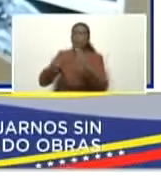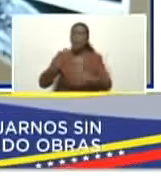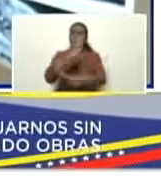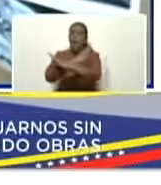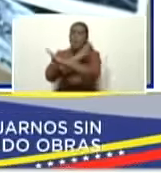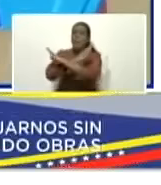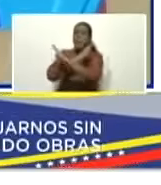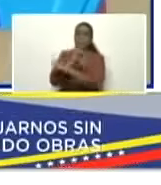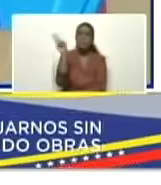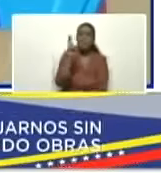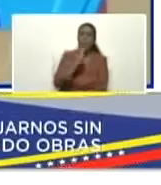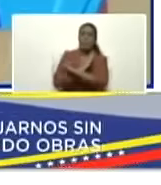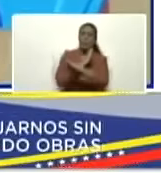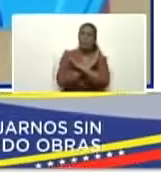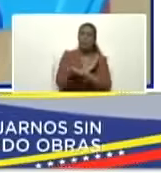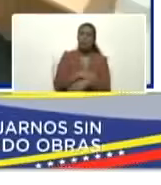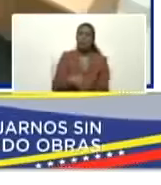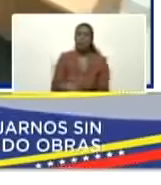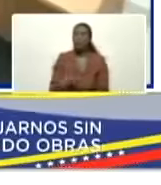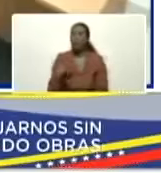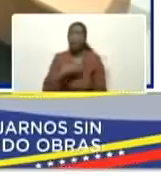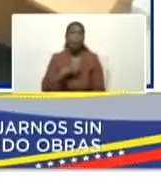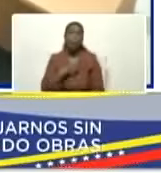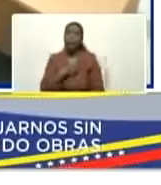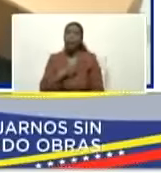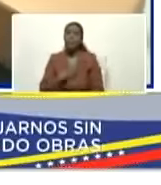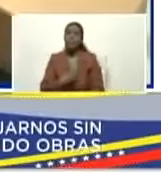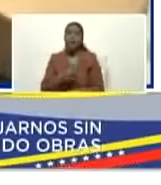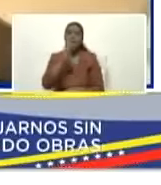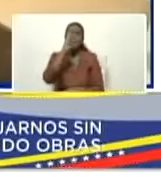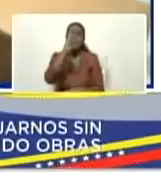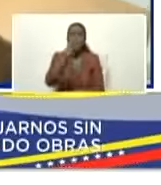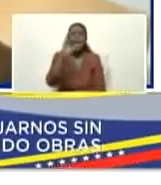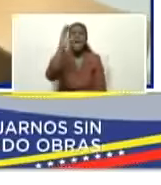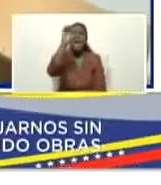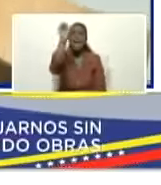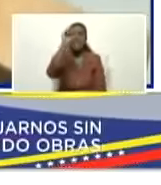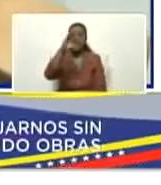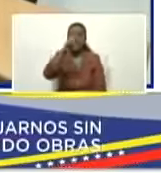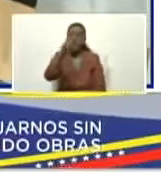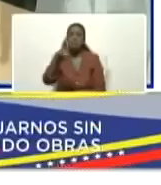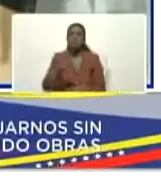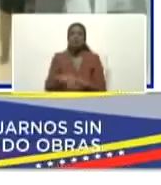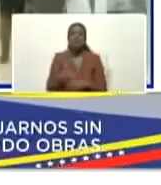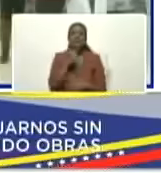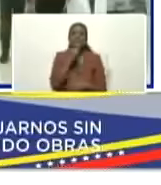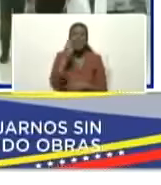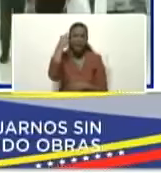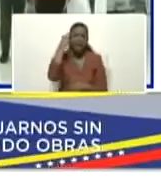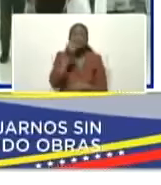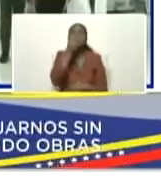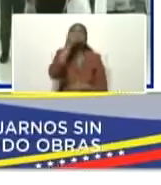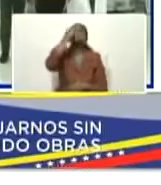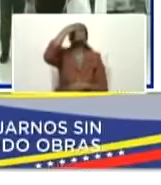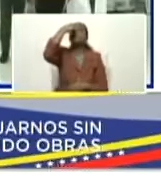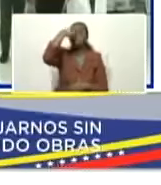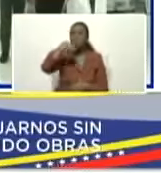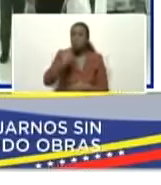antivirales a Venezuela. No le vendan pruebas de PCR. ¿Se acuerda el PCR? ¿Quiénes aquí se hicieron un PCR?